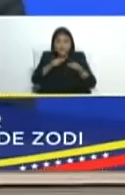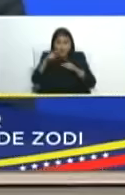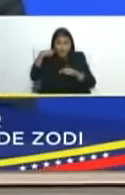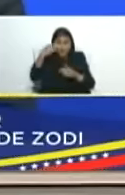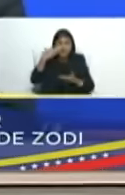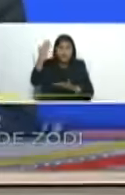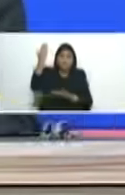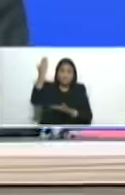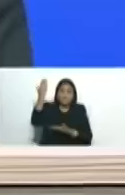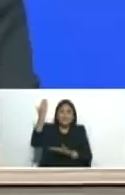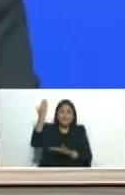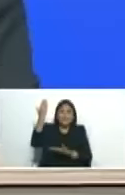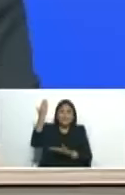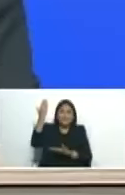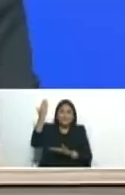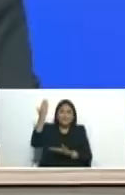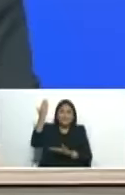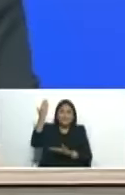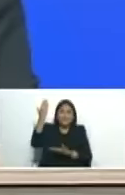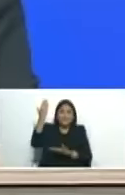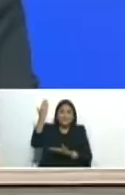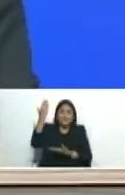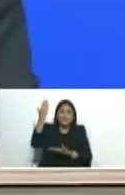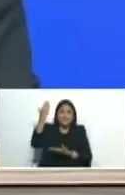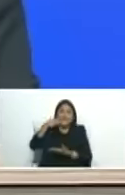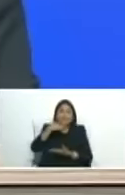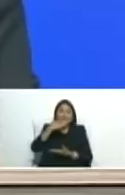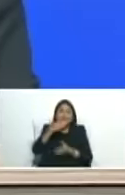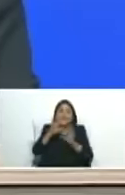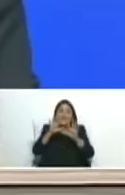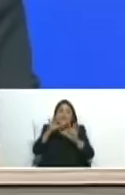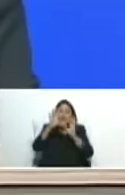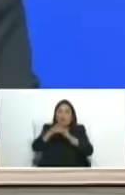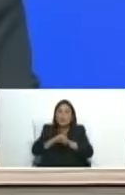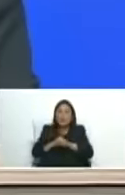miran regresando esto era casi las 10 de la noche ¿verdad?